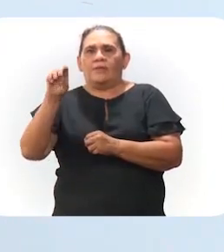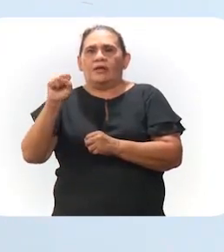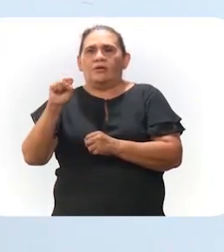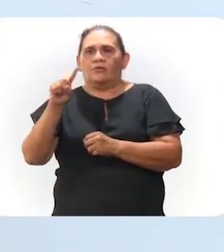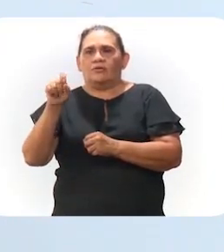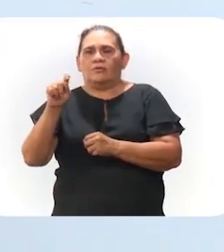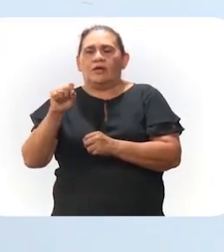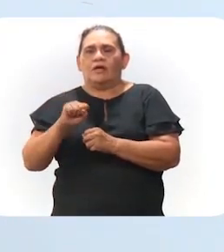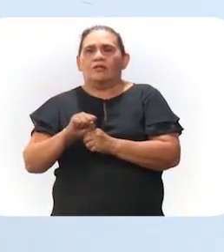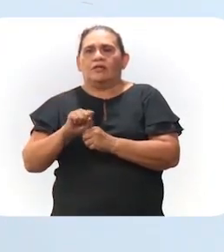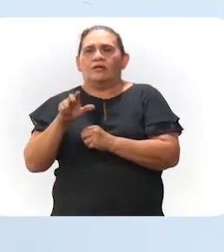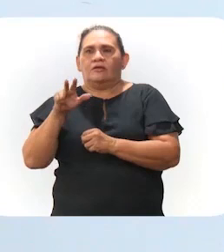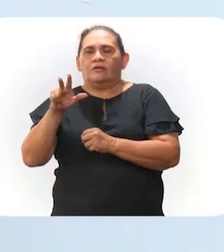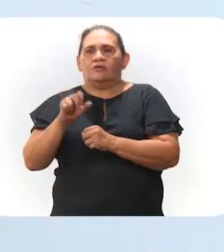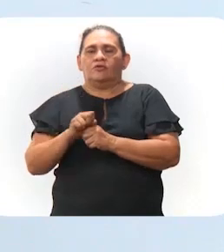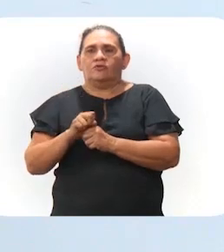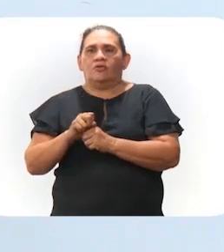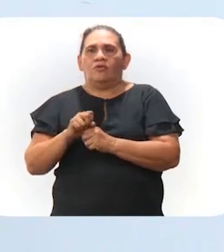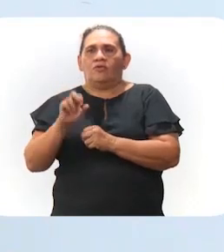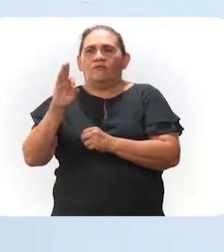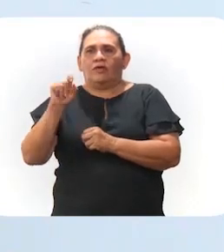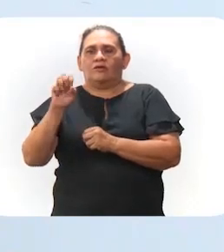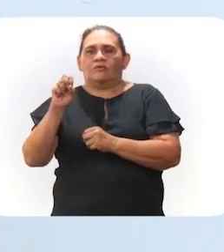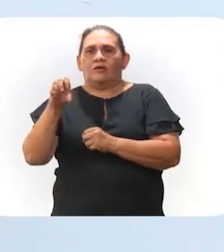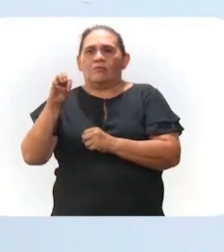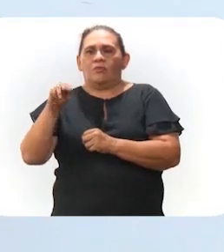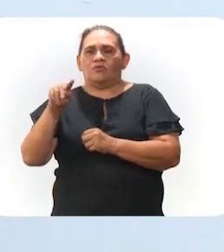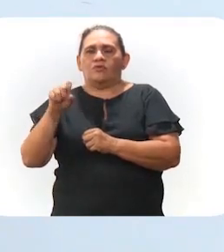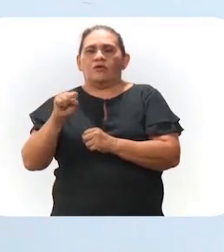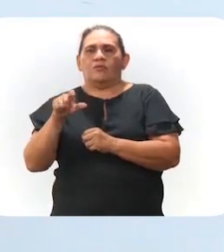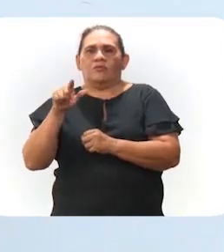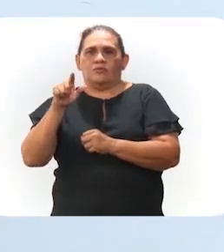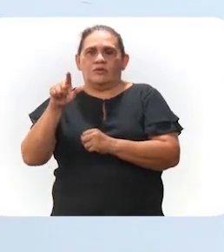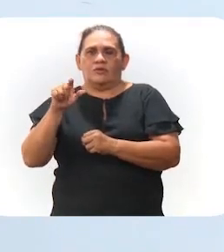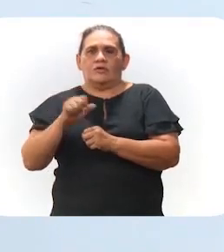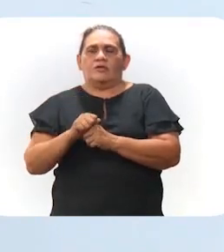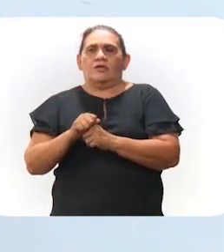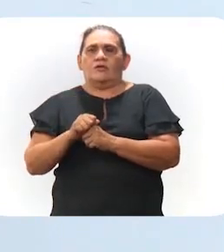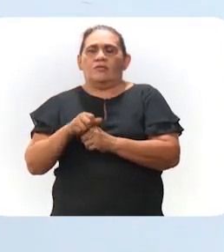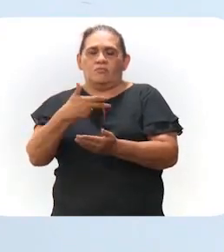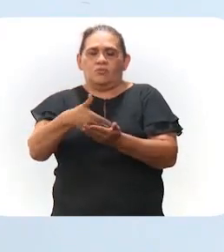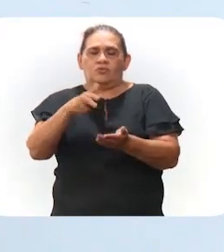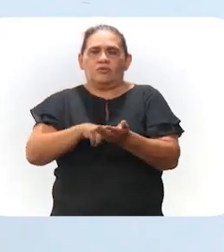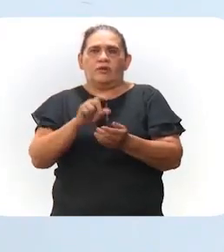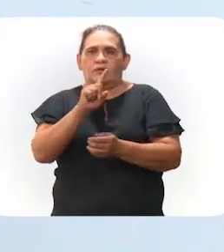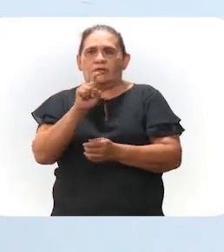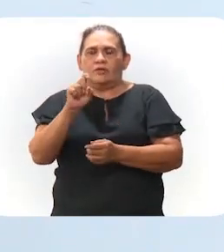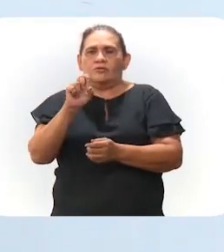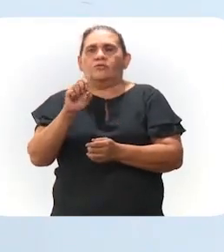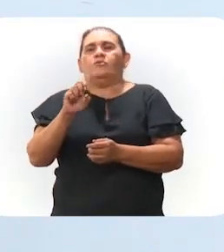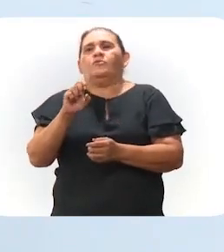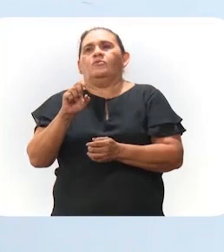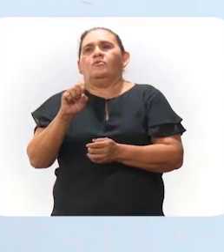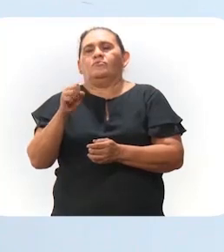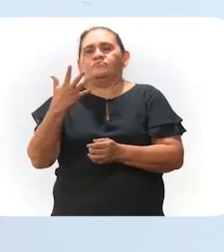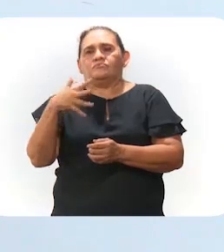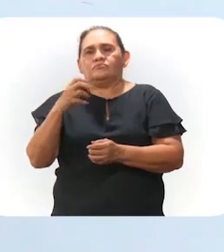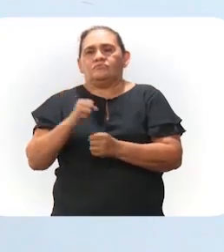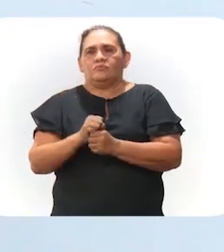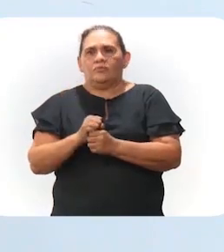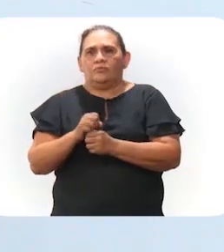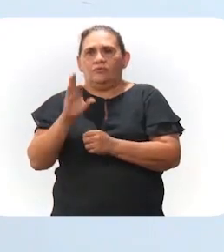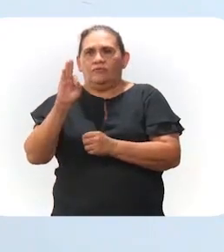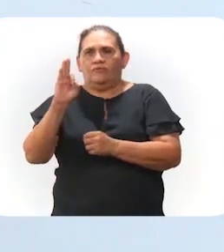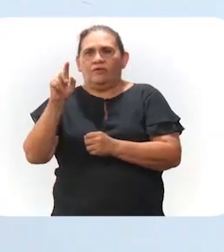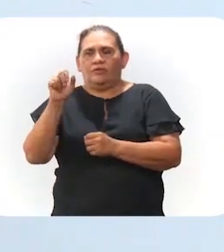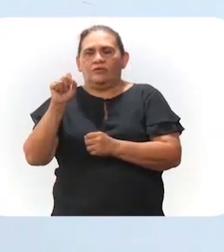18, Francisco de Montejo y Yucalpetén 17, Los Héroes y Polígono 108 15, Francisco y Madero